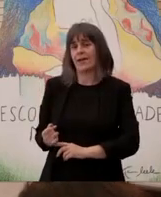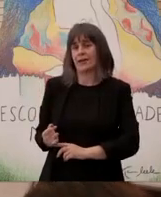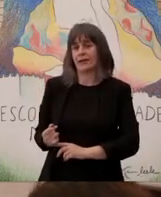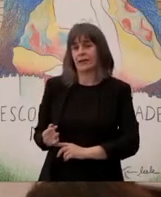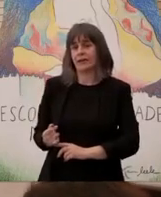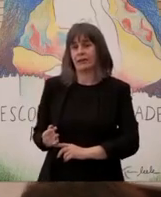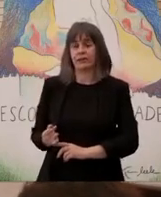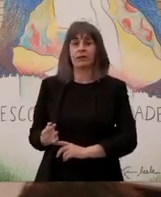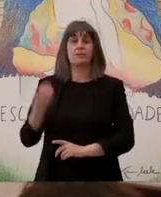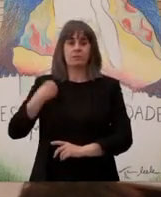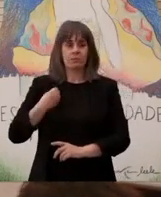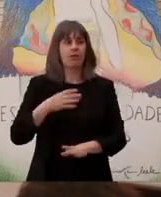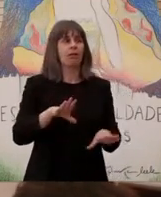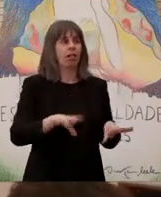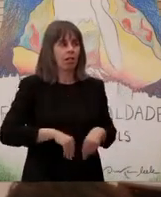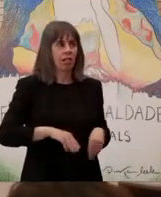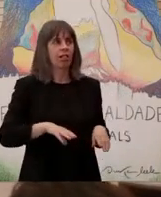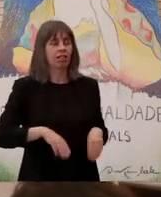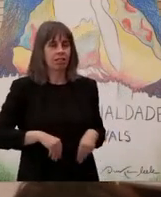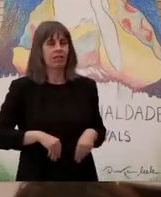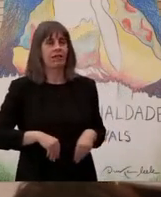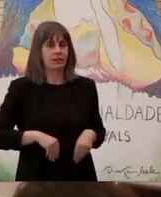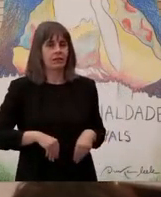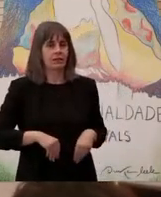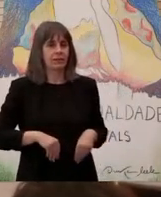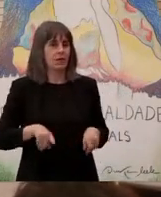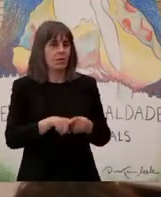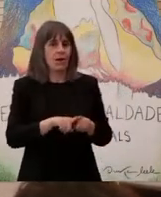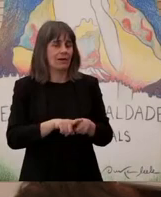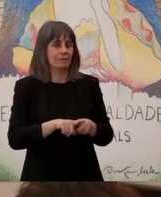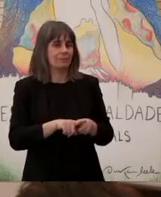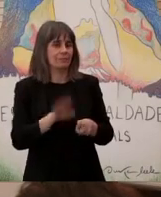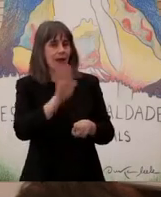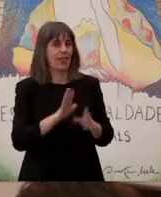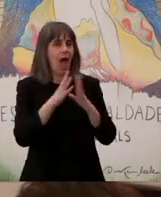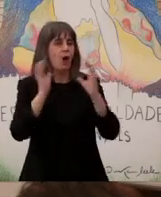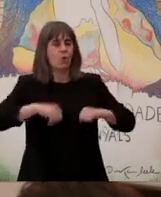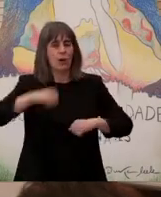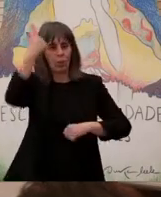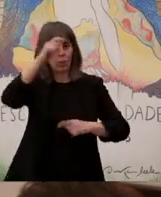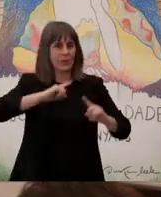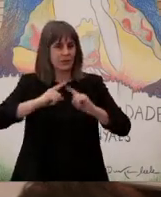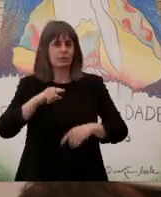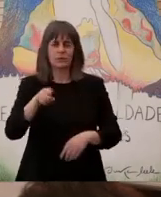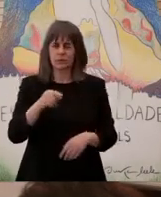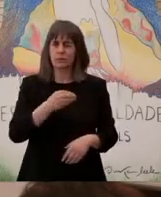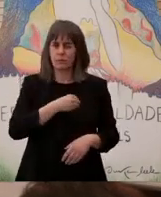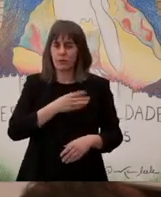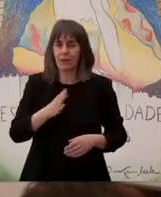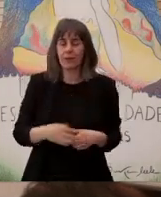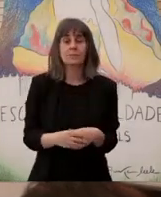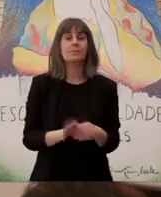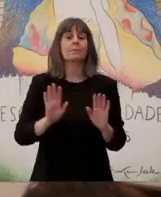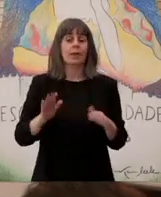estaba admitiendo de mutuo acuerdo como machismo eso era muy lamentable Bueno pero aquellos compañeros